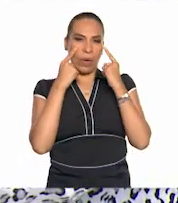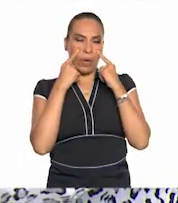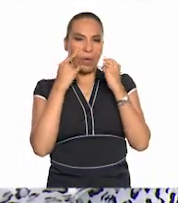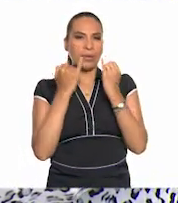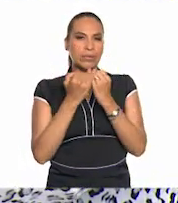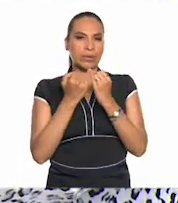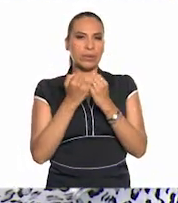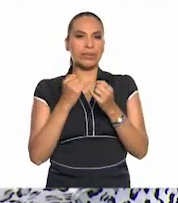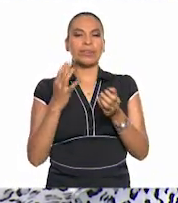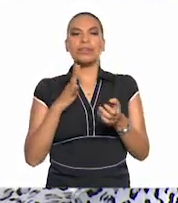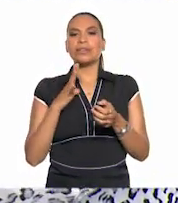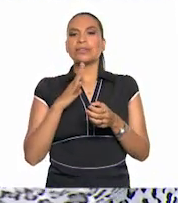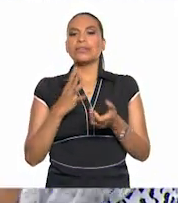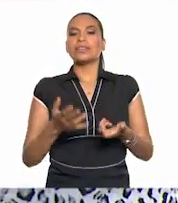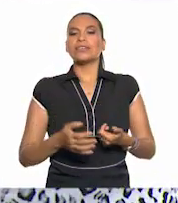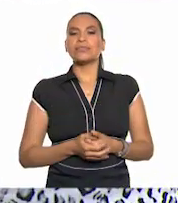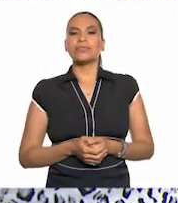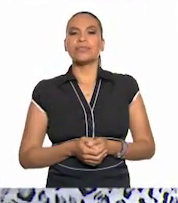le pusieron